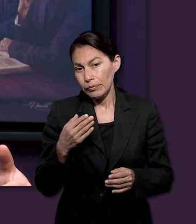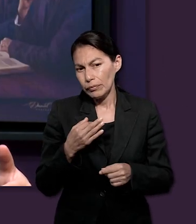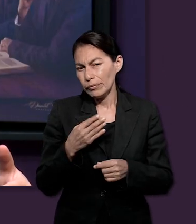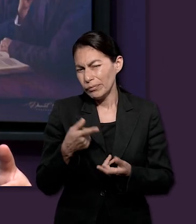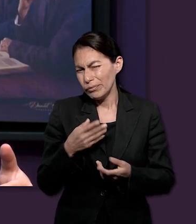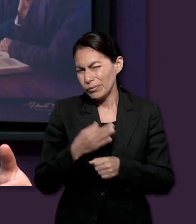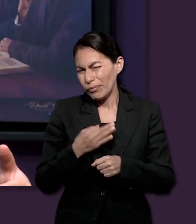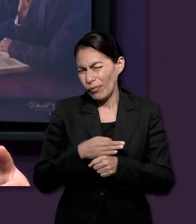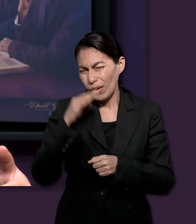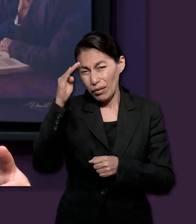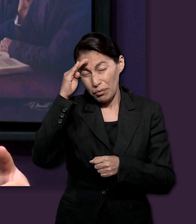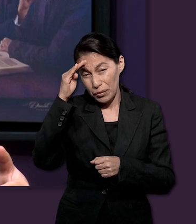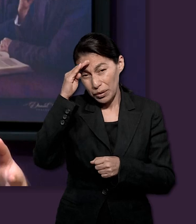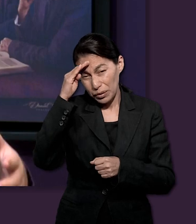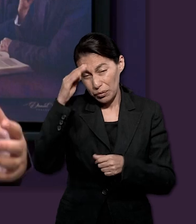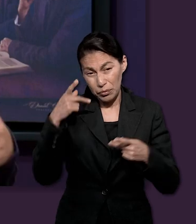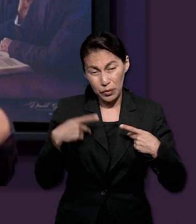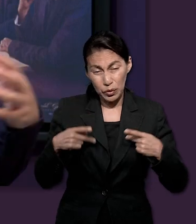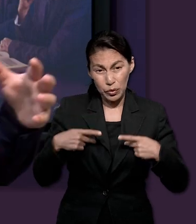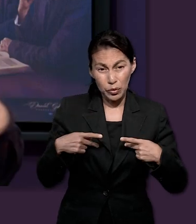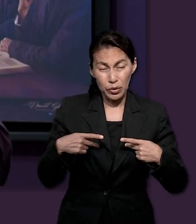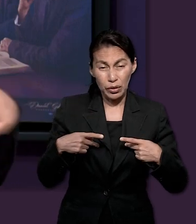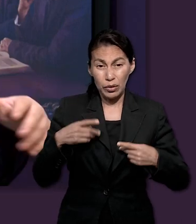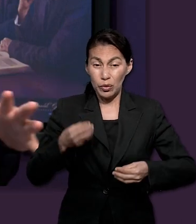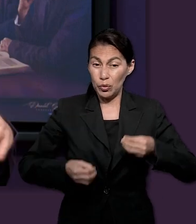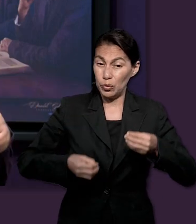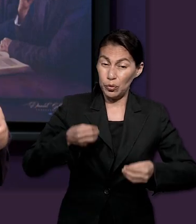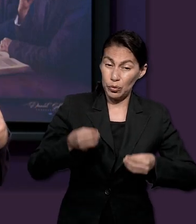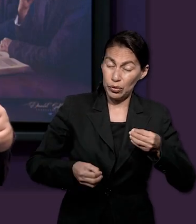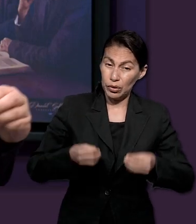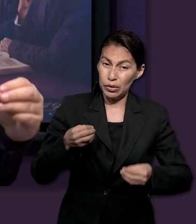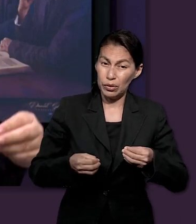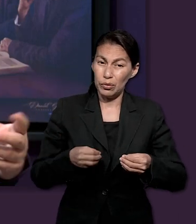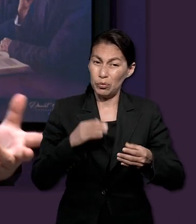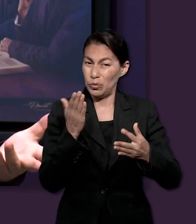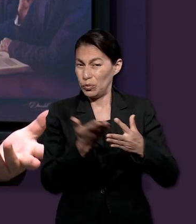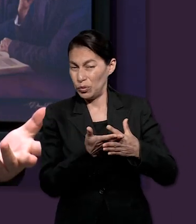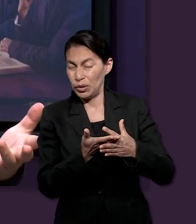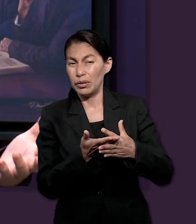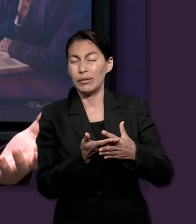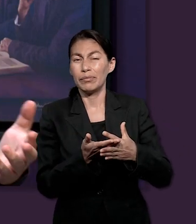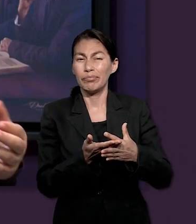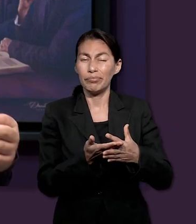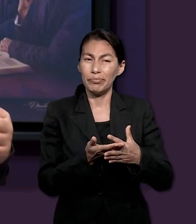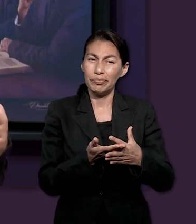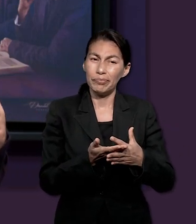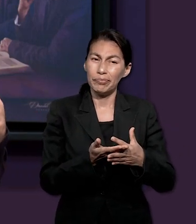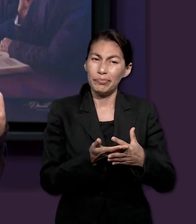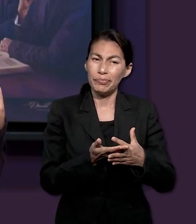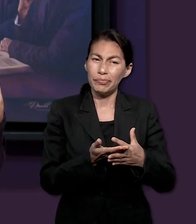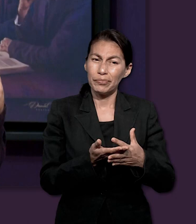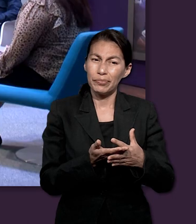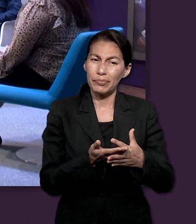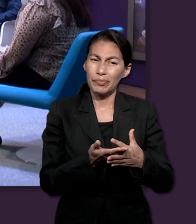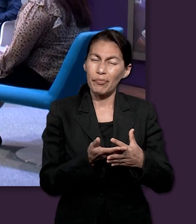recordar a esas personas que en un contexto judicial o en un juicio, sobre todo por homicidio,